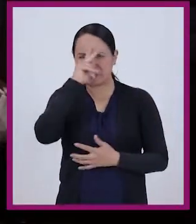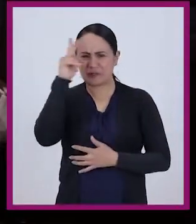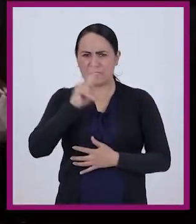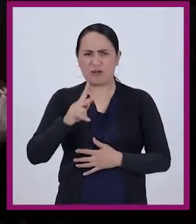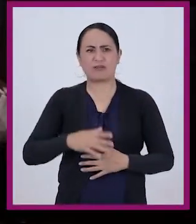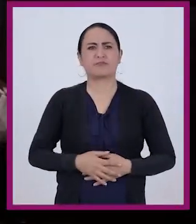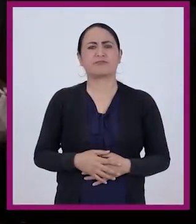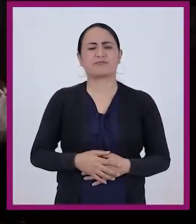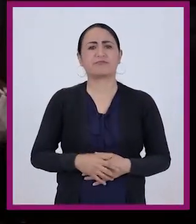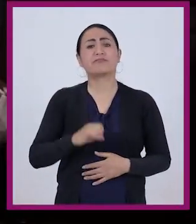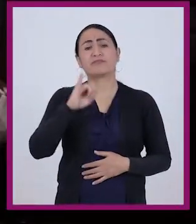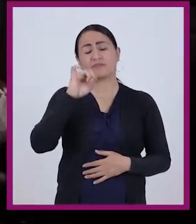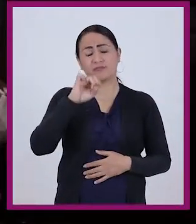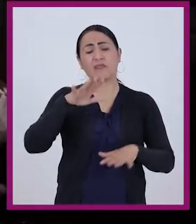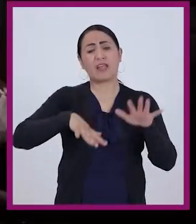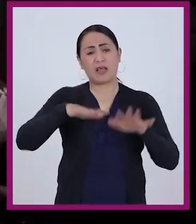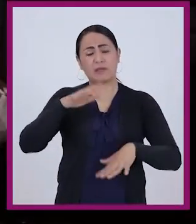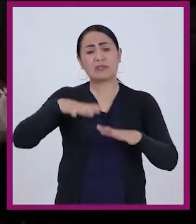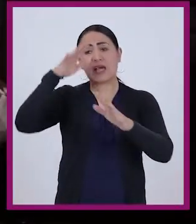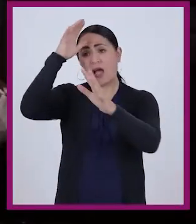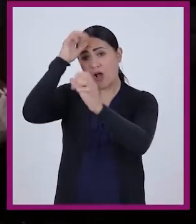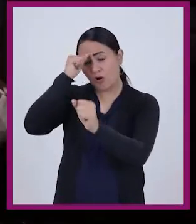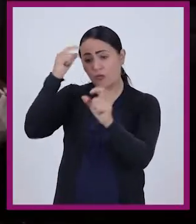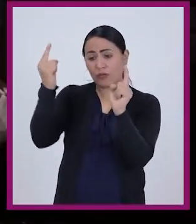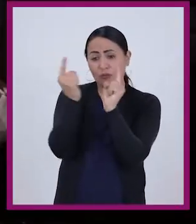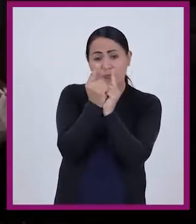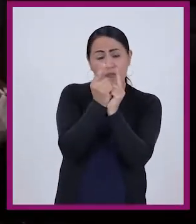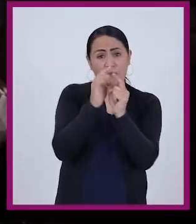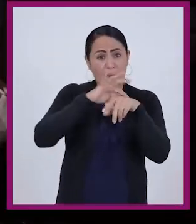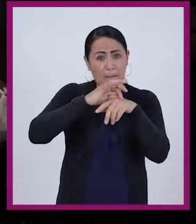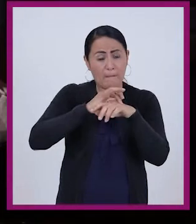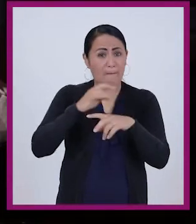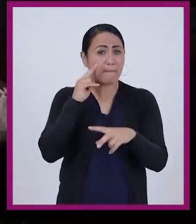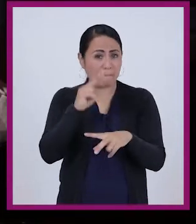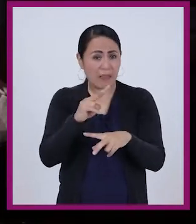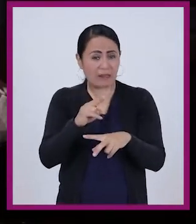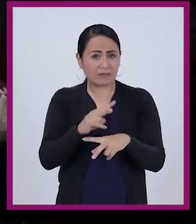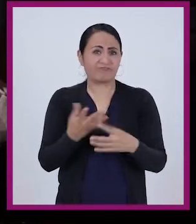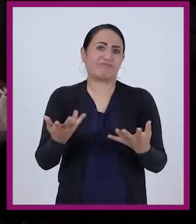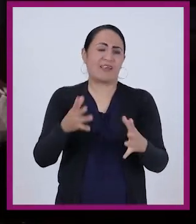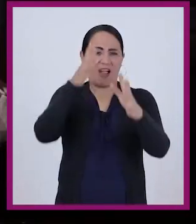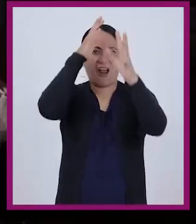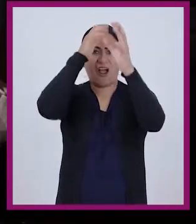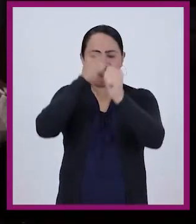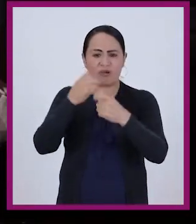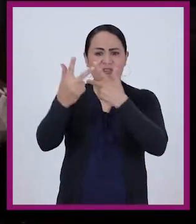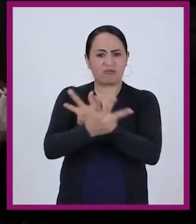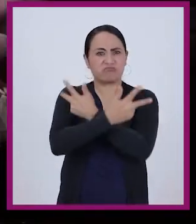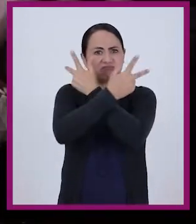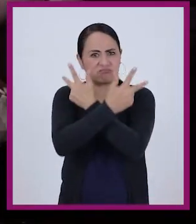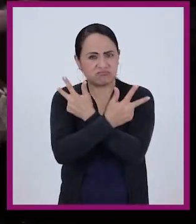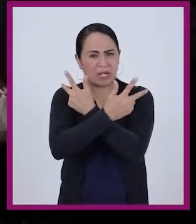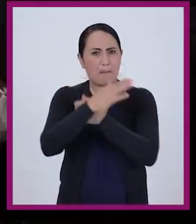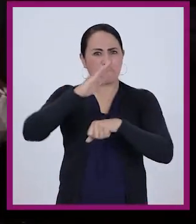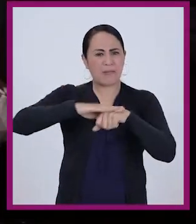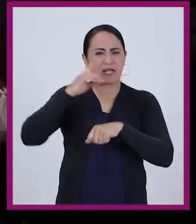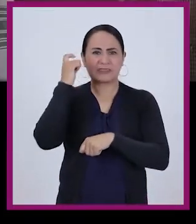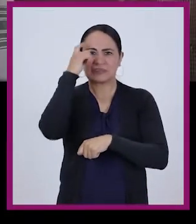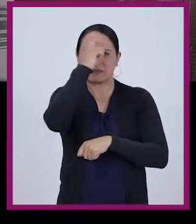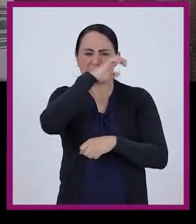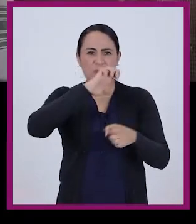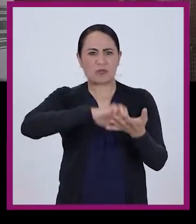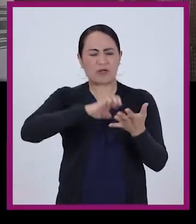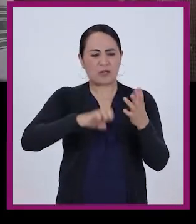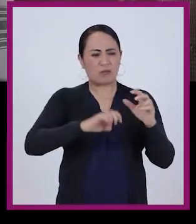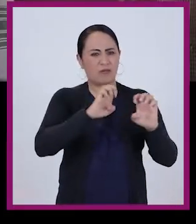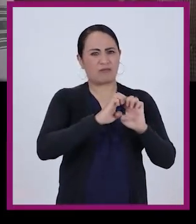Cierto, Citla. De por sí ya era difícil ponernos de acuerdo cuando podíamos vernos. Ahora que todo es virtual y a distancia es más complicado.